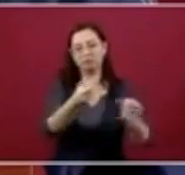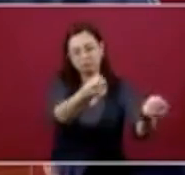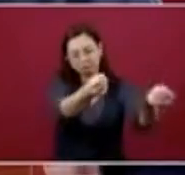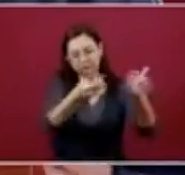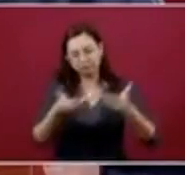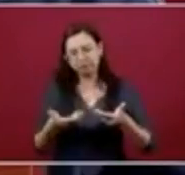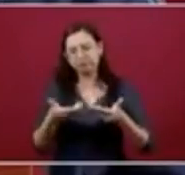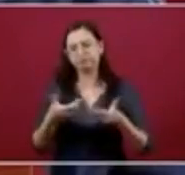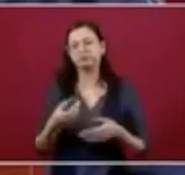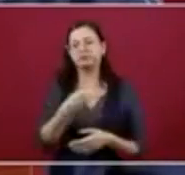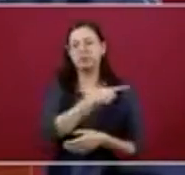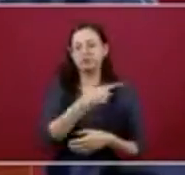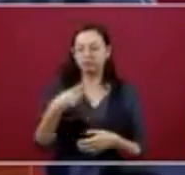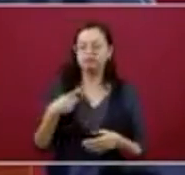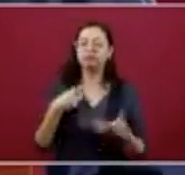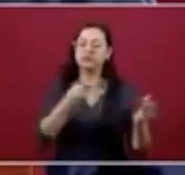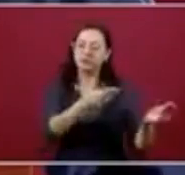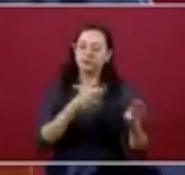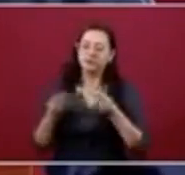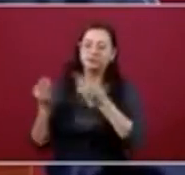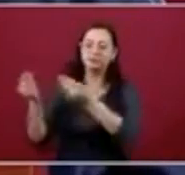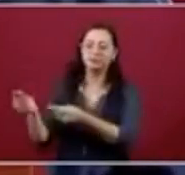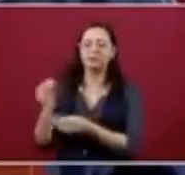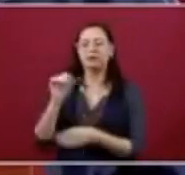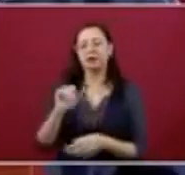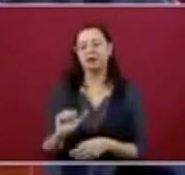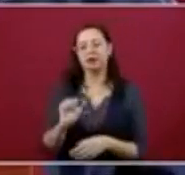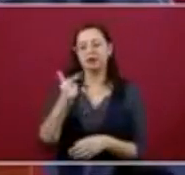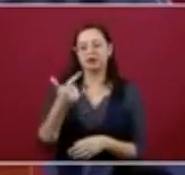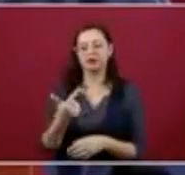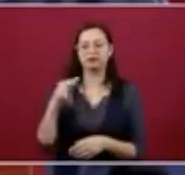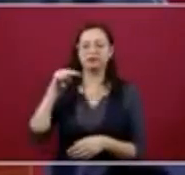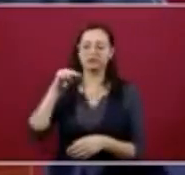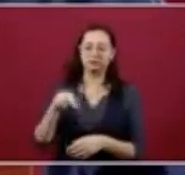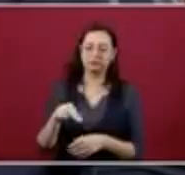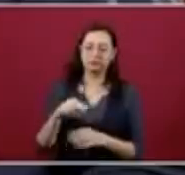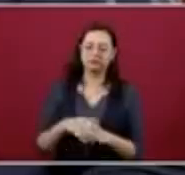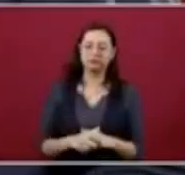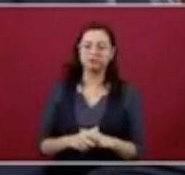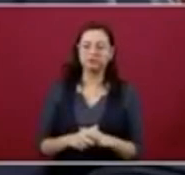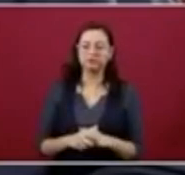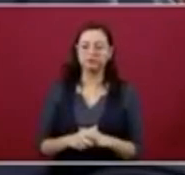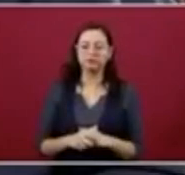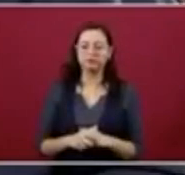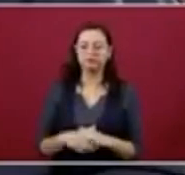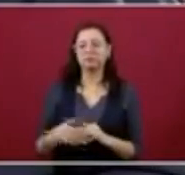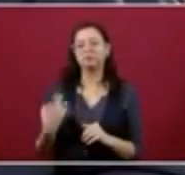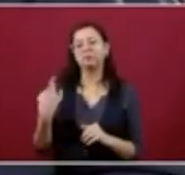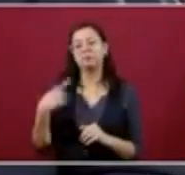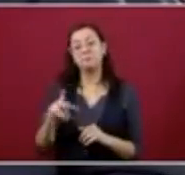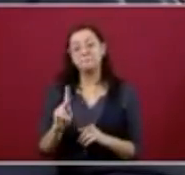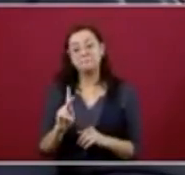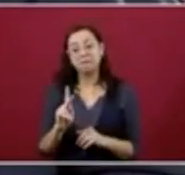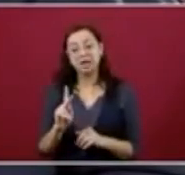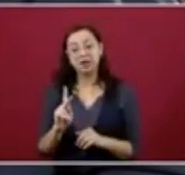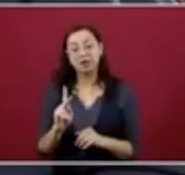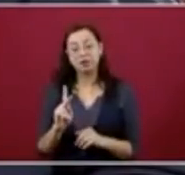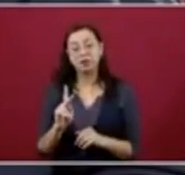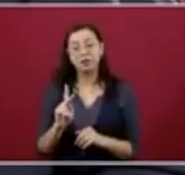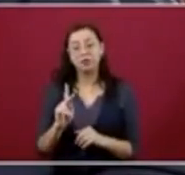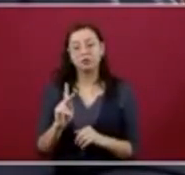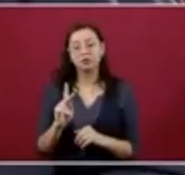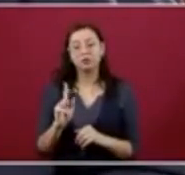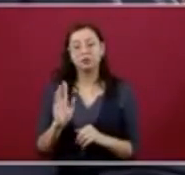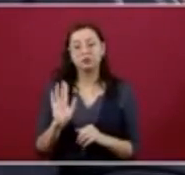que se transfieran al Archivo General de la Nación, siempre y cuando, yo no